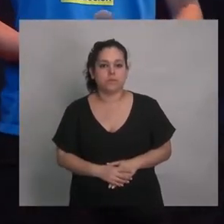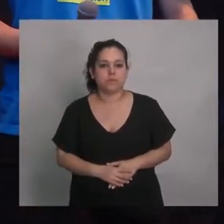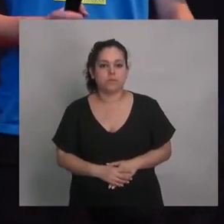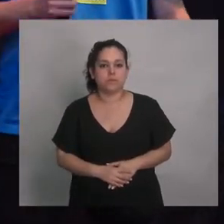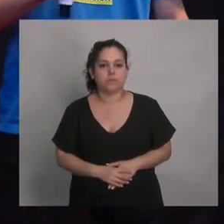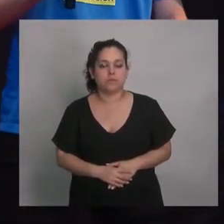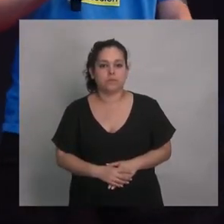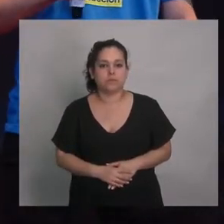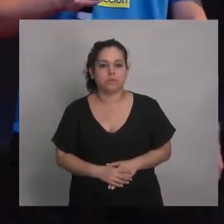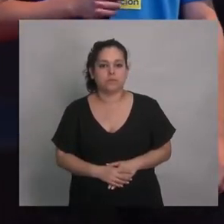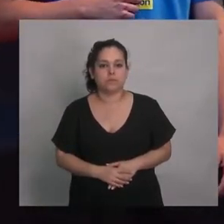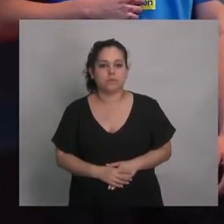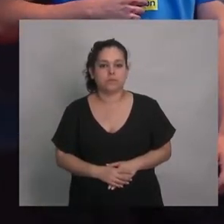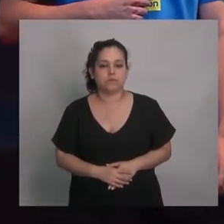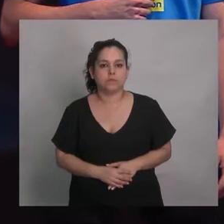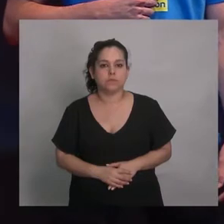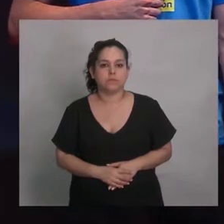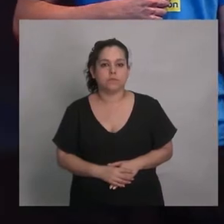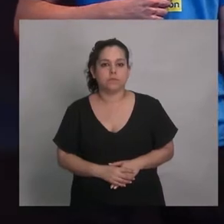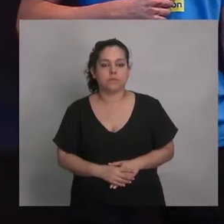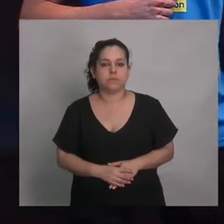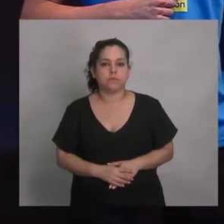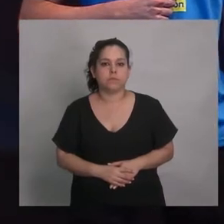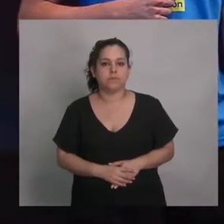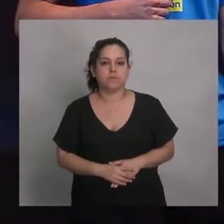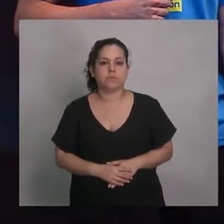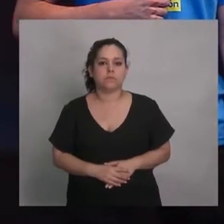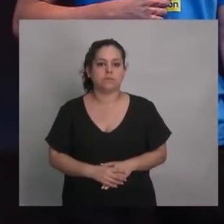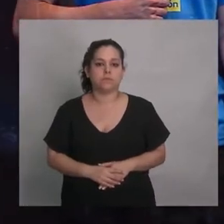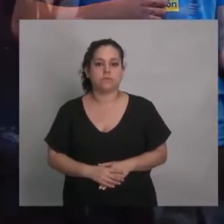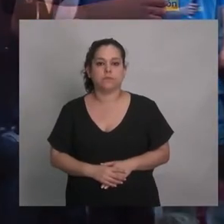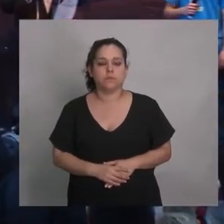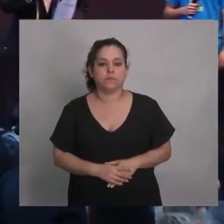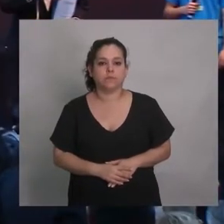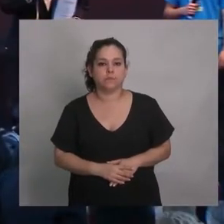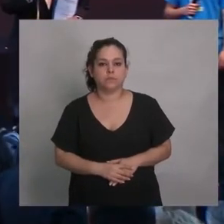no se trata de